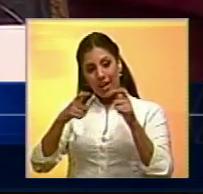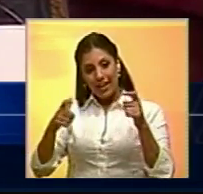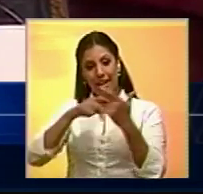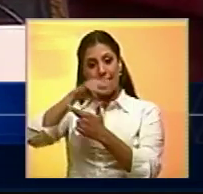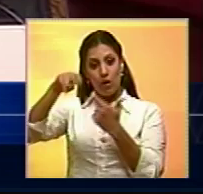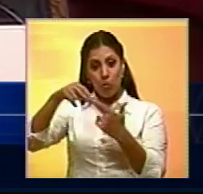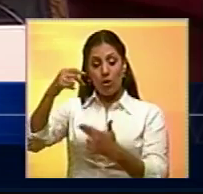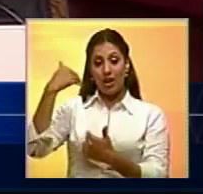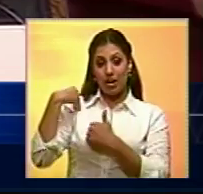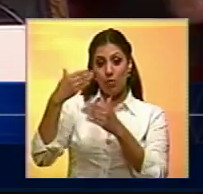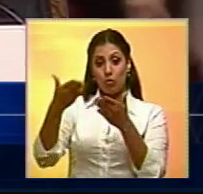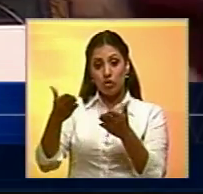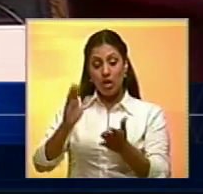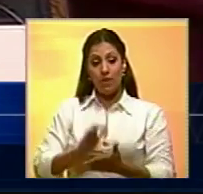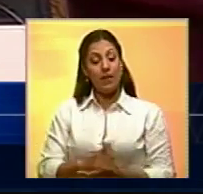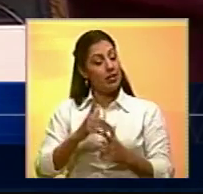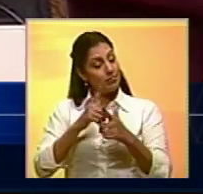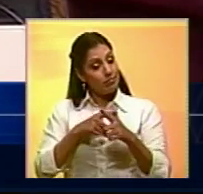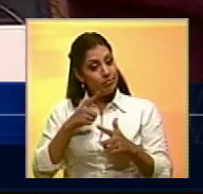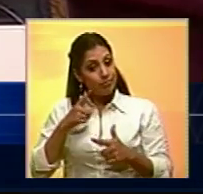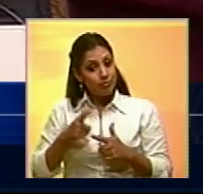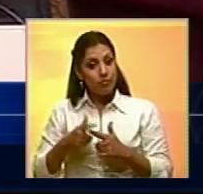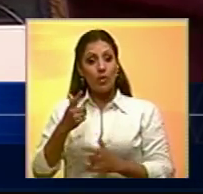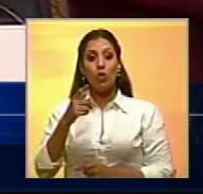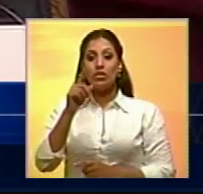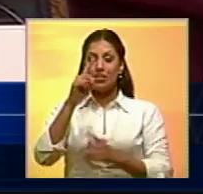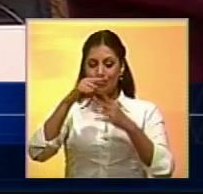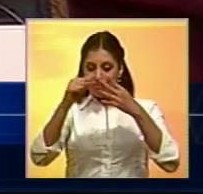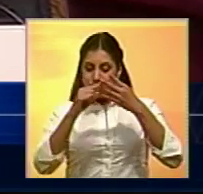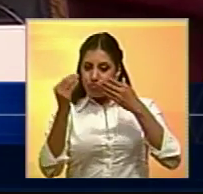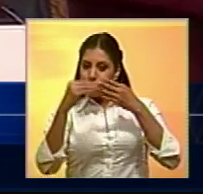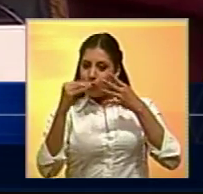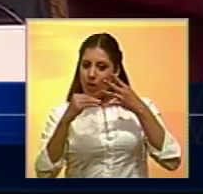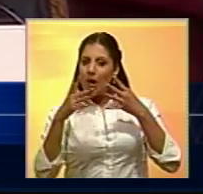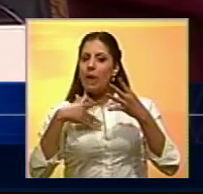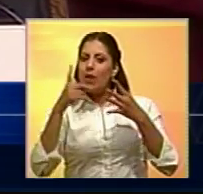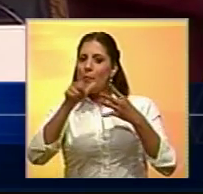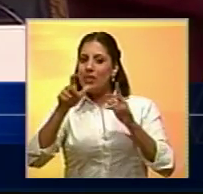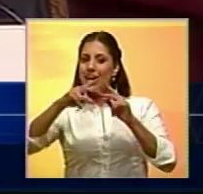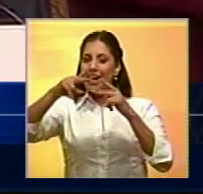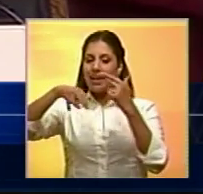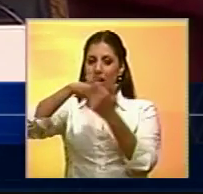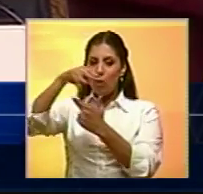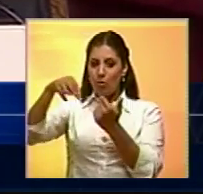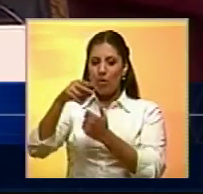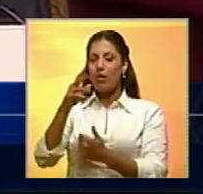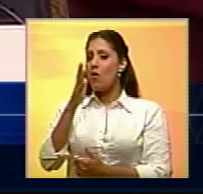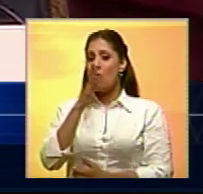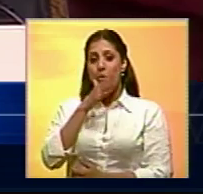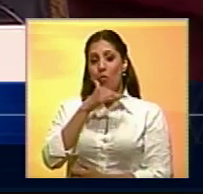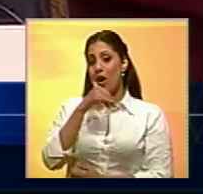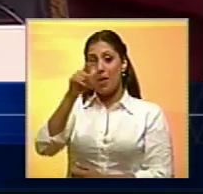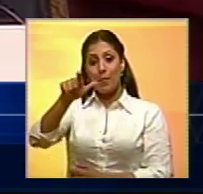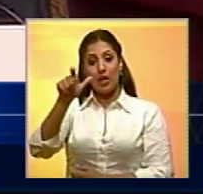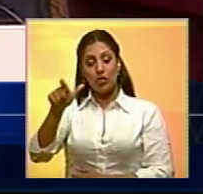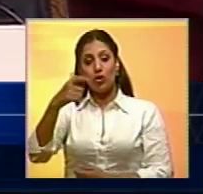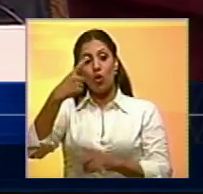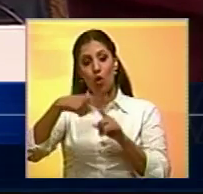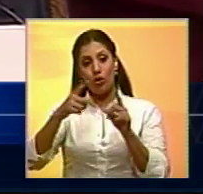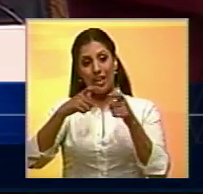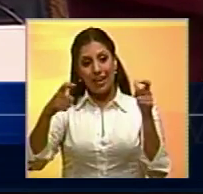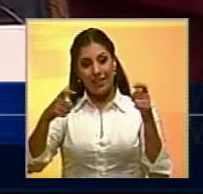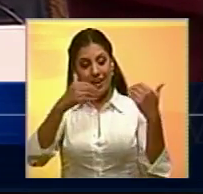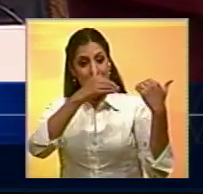la República. De manera que los requisitos que aplican para el Procurador General de la República no aplican para el Procurador